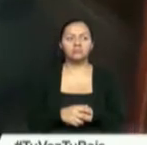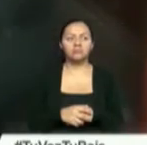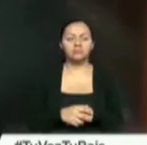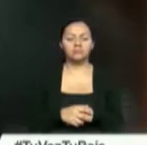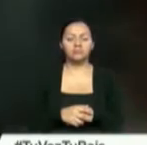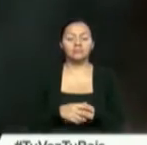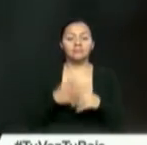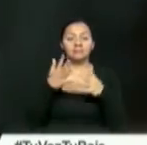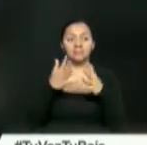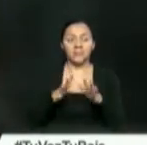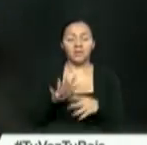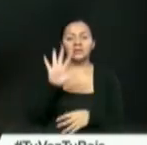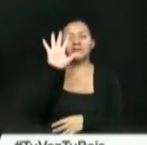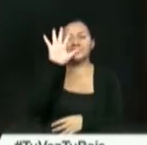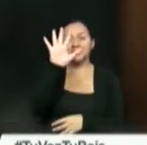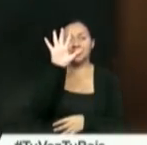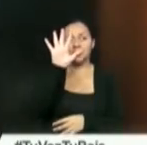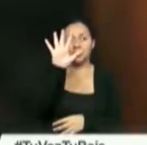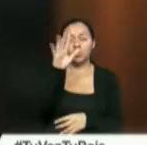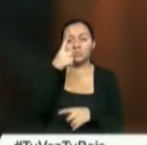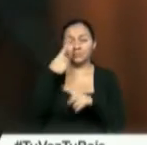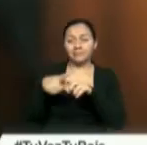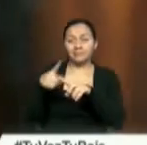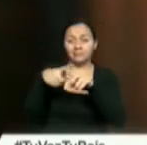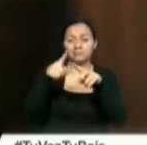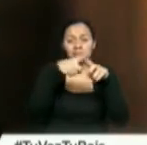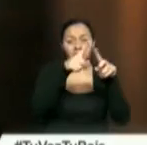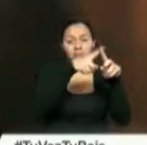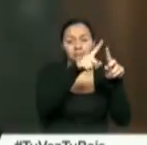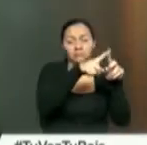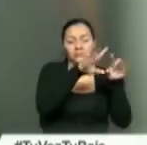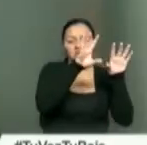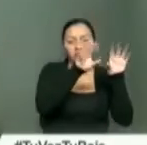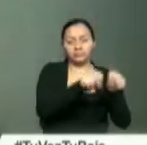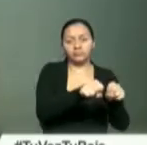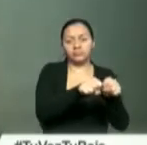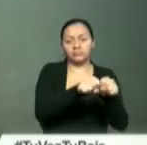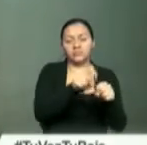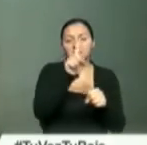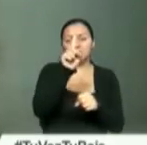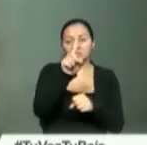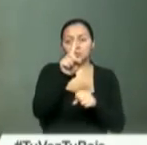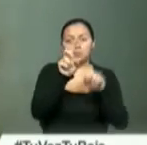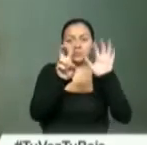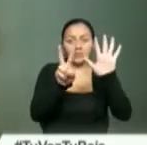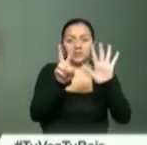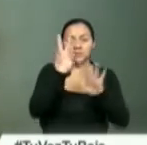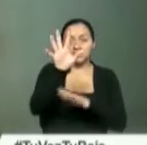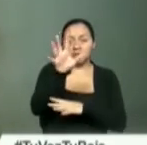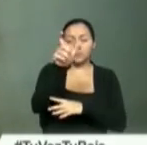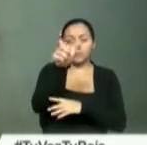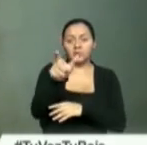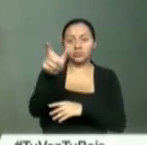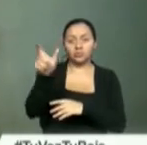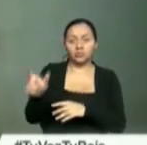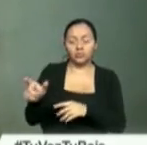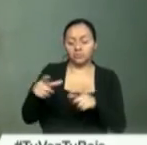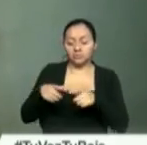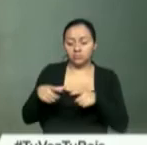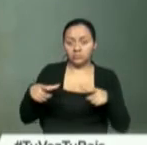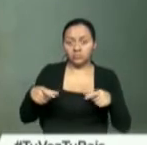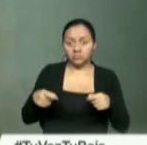se han realizado cinco operativos cero impunidad en los cuales se ha logrado la detención de 175 personas con boletas de captura